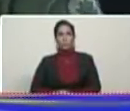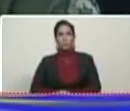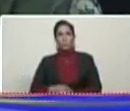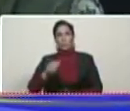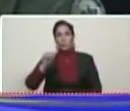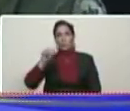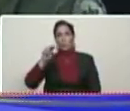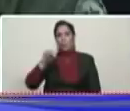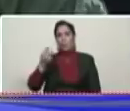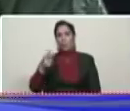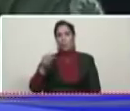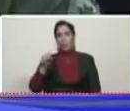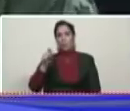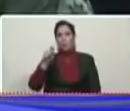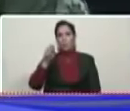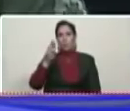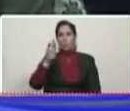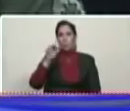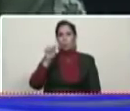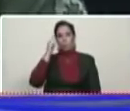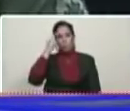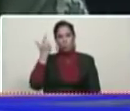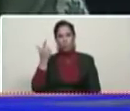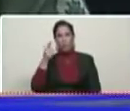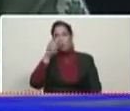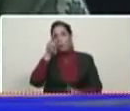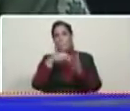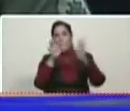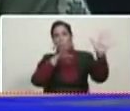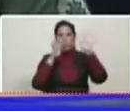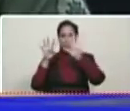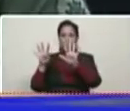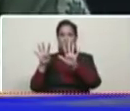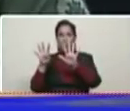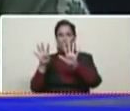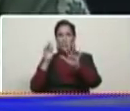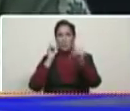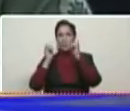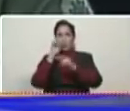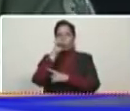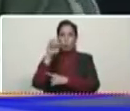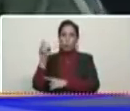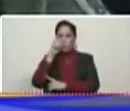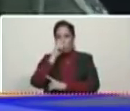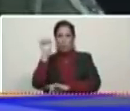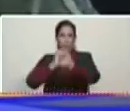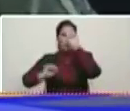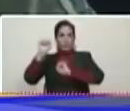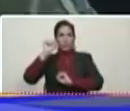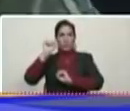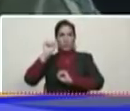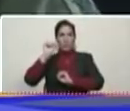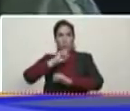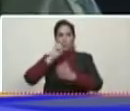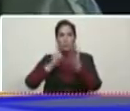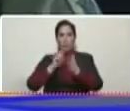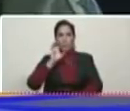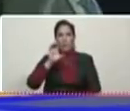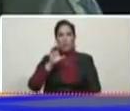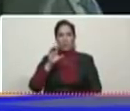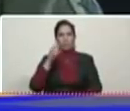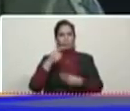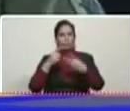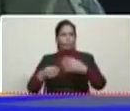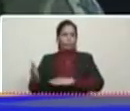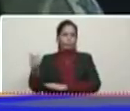Angostura 2019, Bicentenario de Angostura, para la defensa integral de la patria. Ahí se recogen varios conceptos.